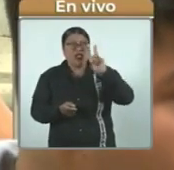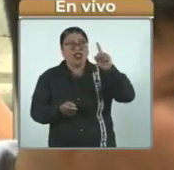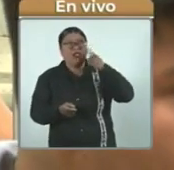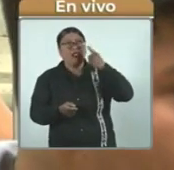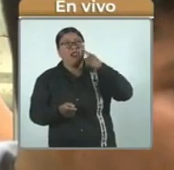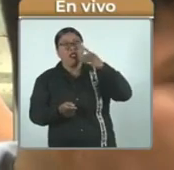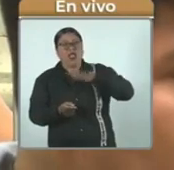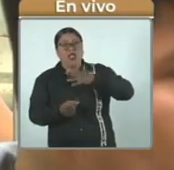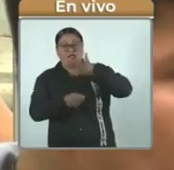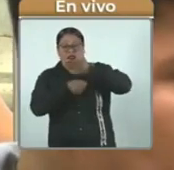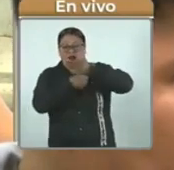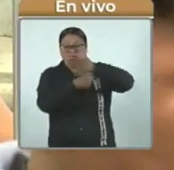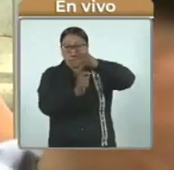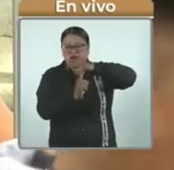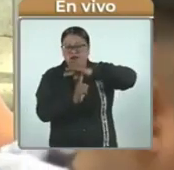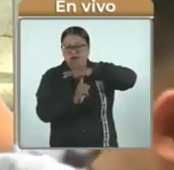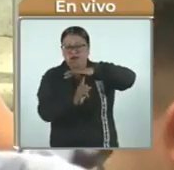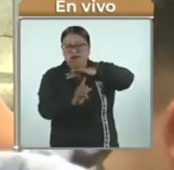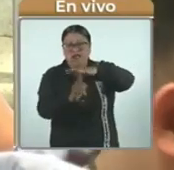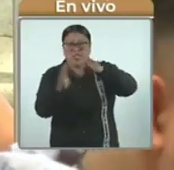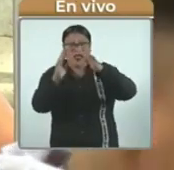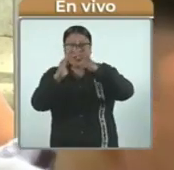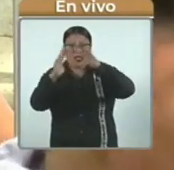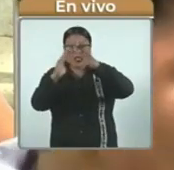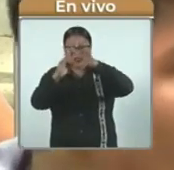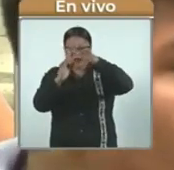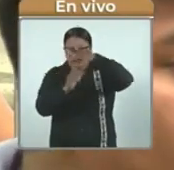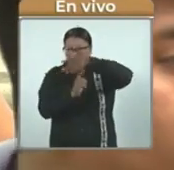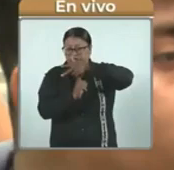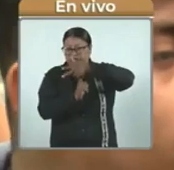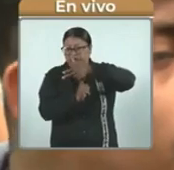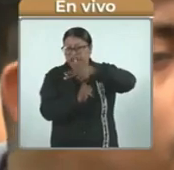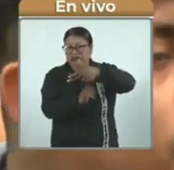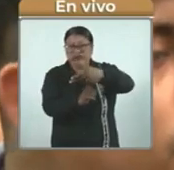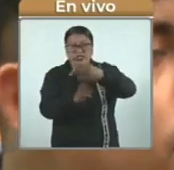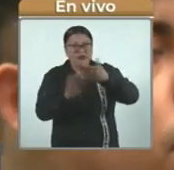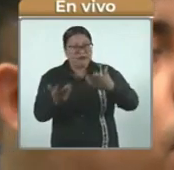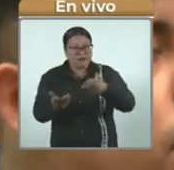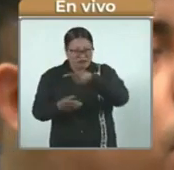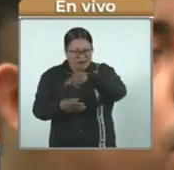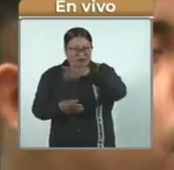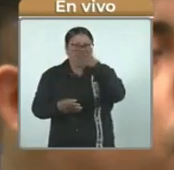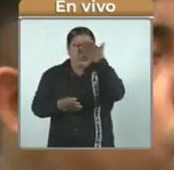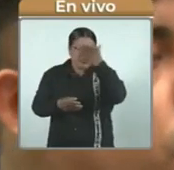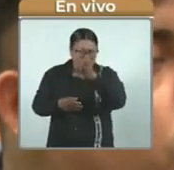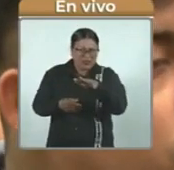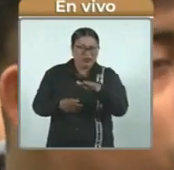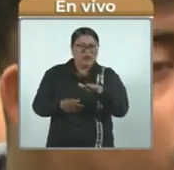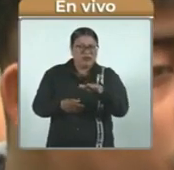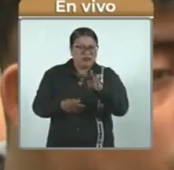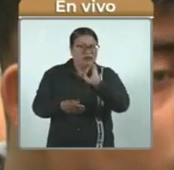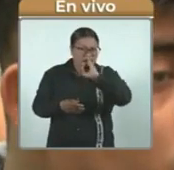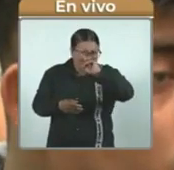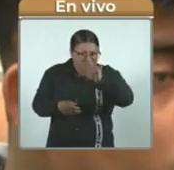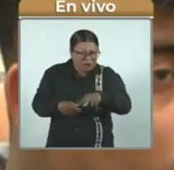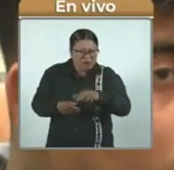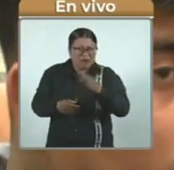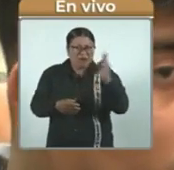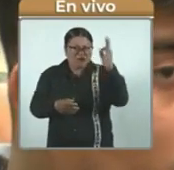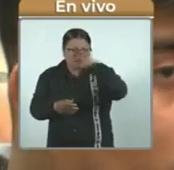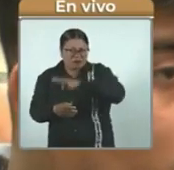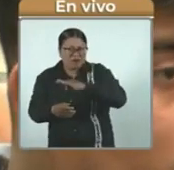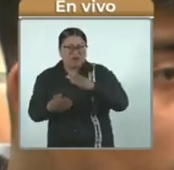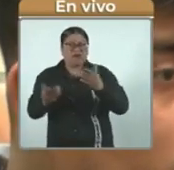estar volando, estar sobrevolando los domicilios. Entonces, también si ustedes les han llegado reportes, qué tan real es esto, y